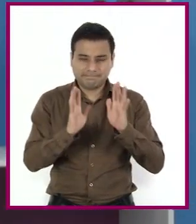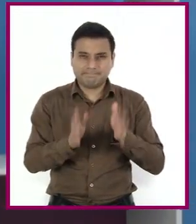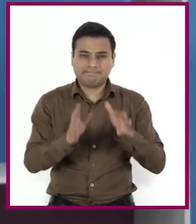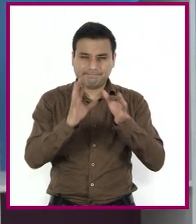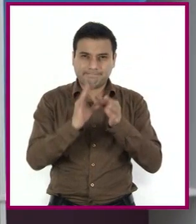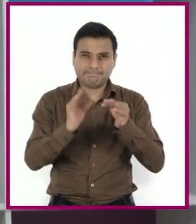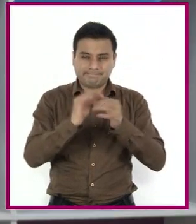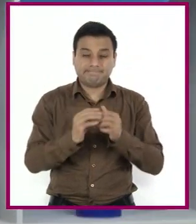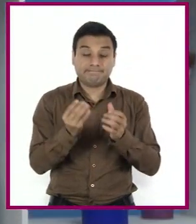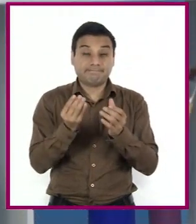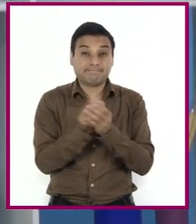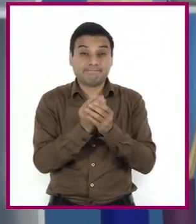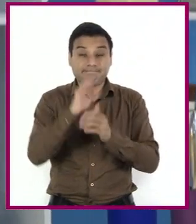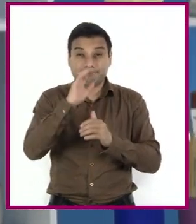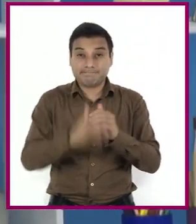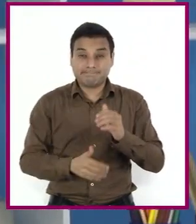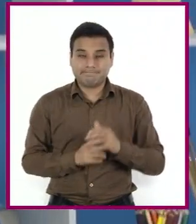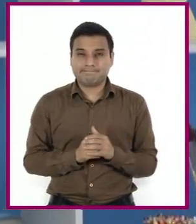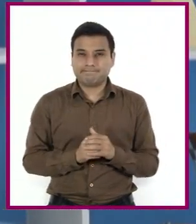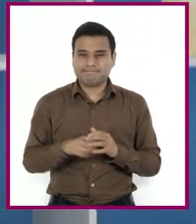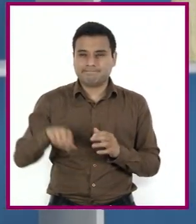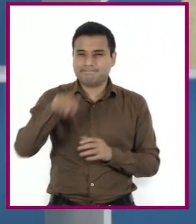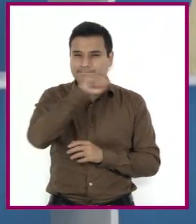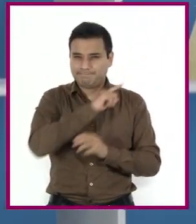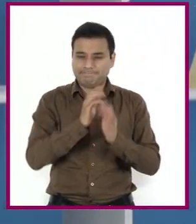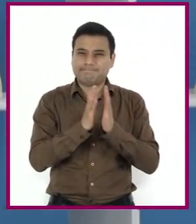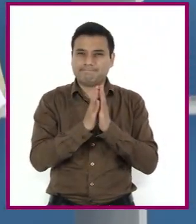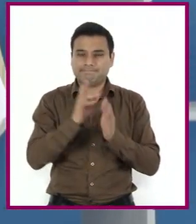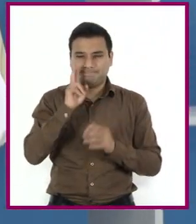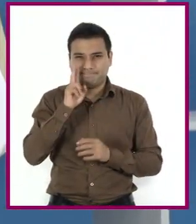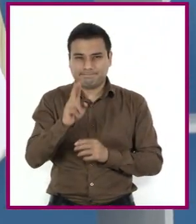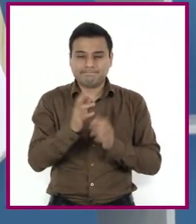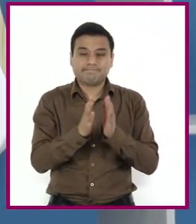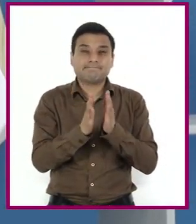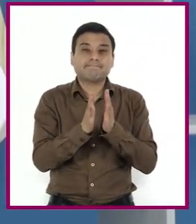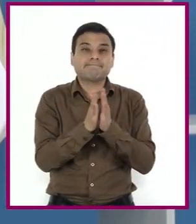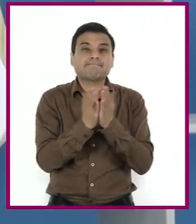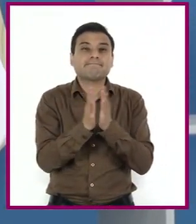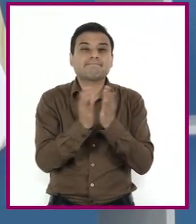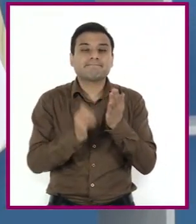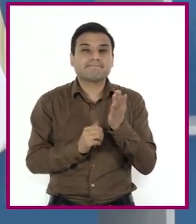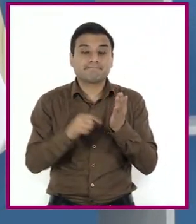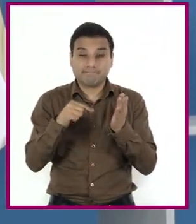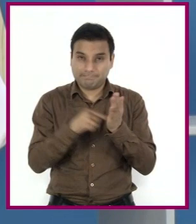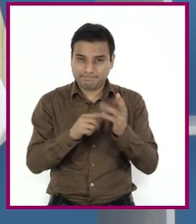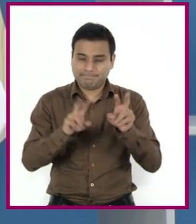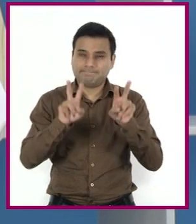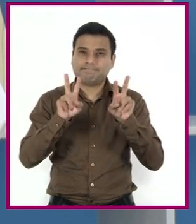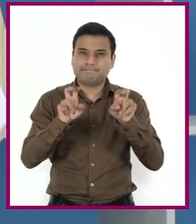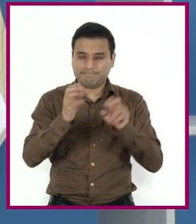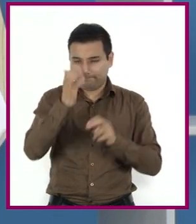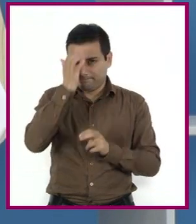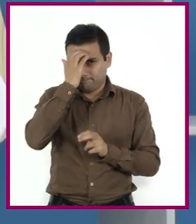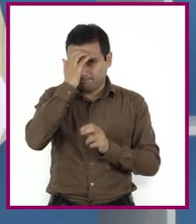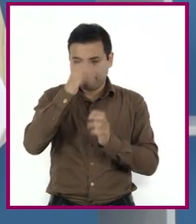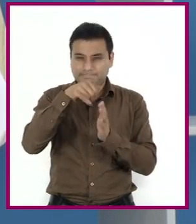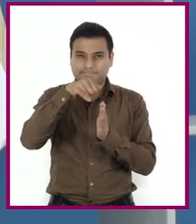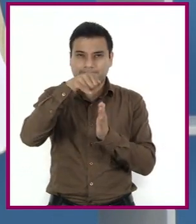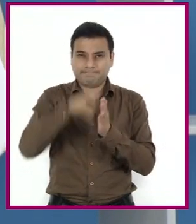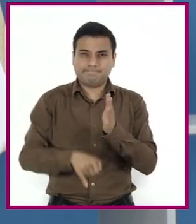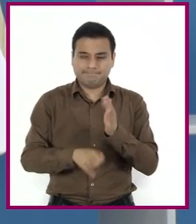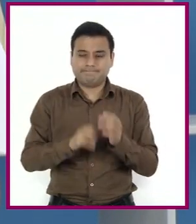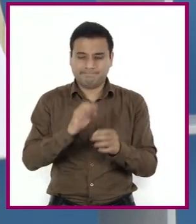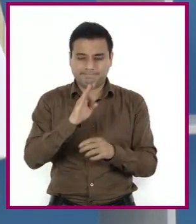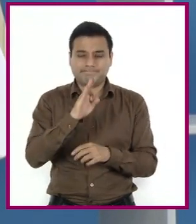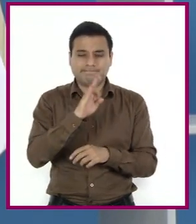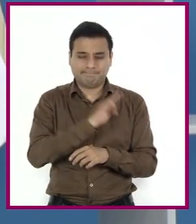de despedirnos, pero antes les invito a que consulten su libro de texto para informarse más del tema y retomar los